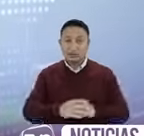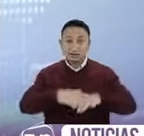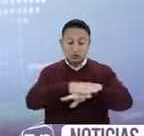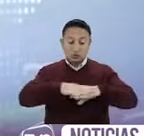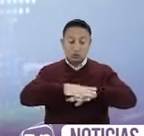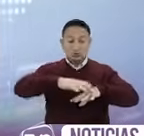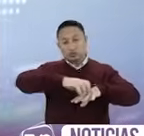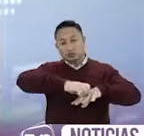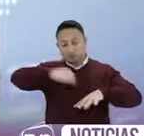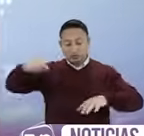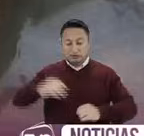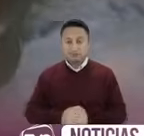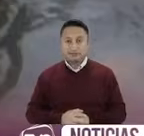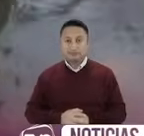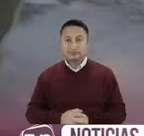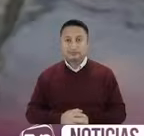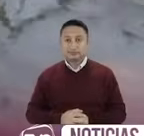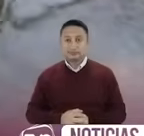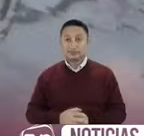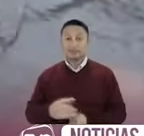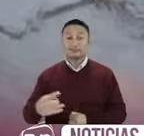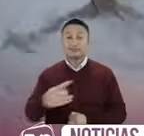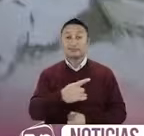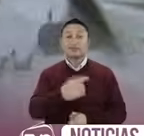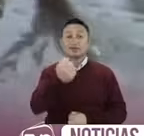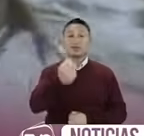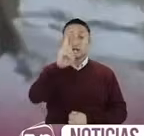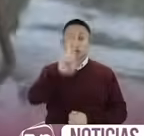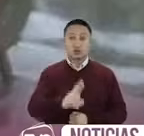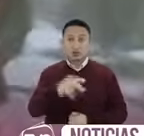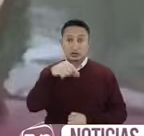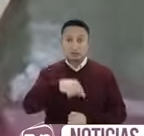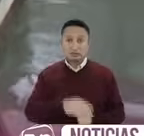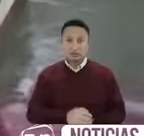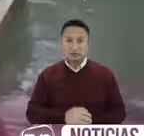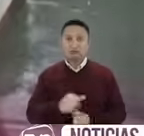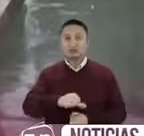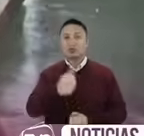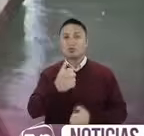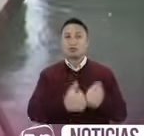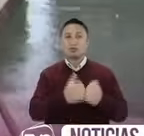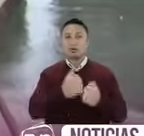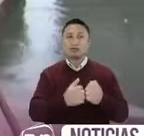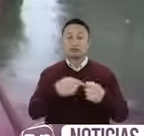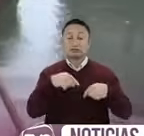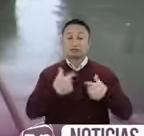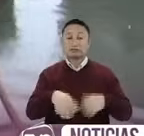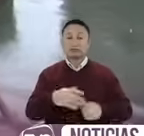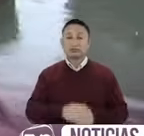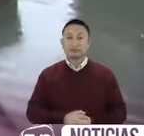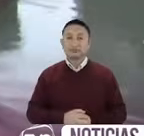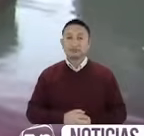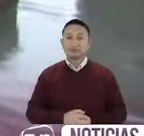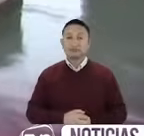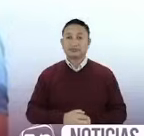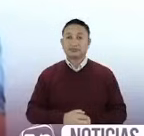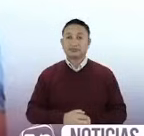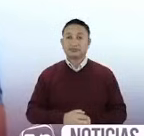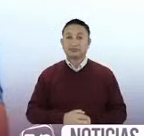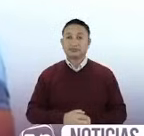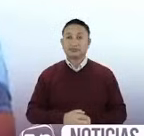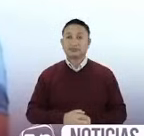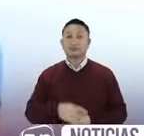por estas puntas del suburbio hay otros líos que se cuelan con el mismo estero. Los pescadores tampoco